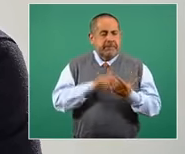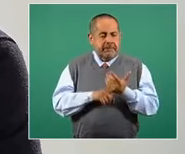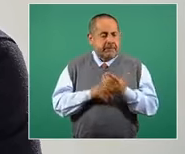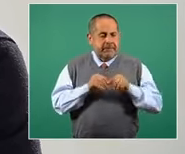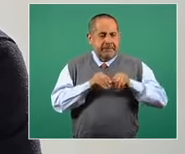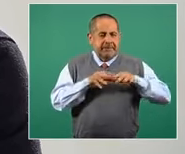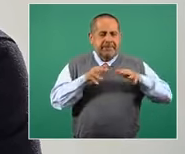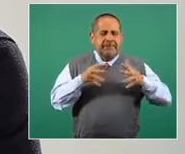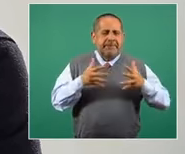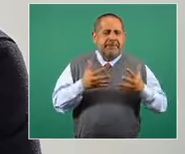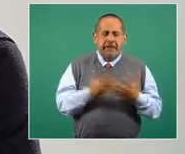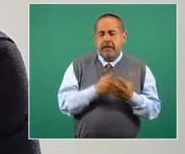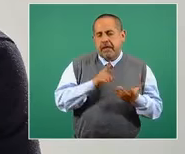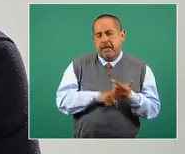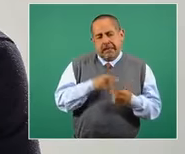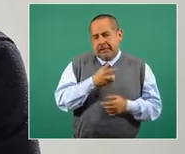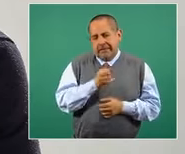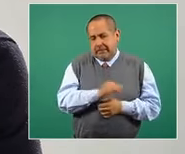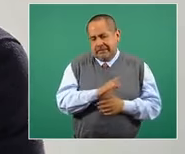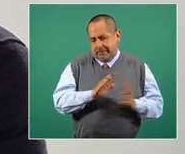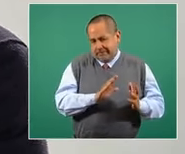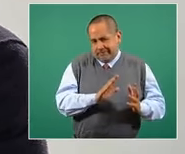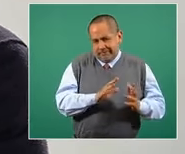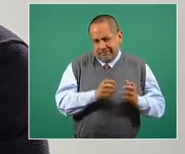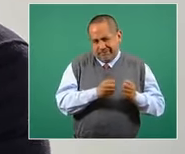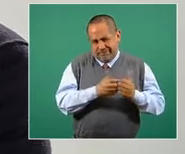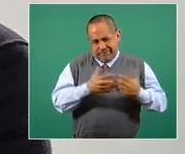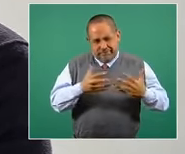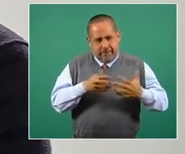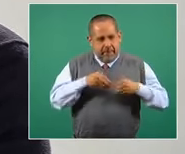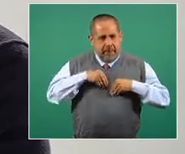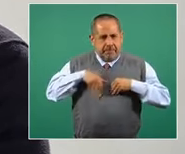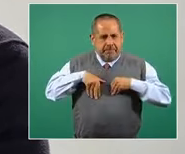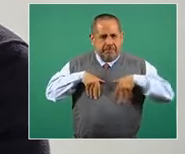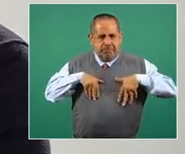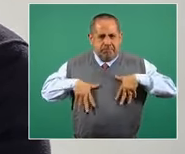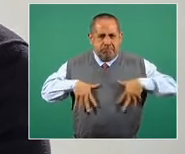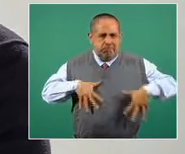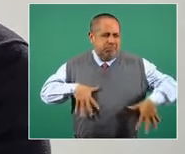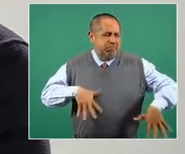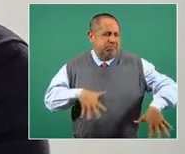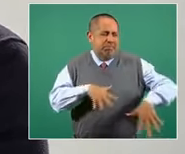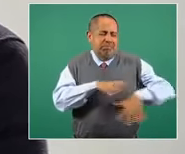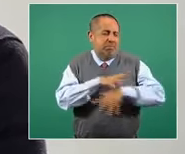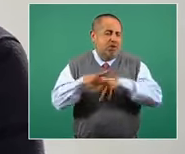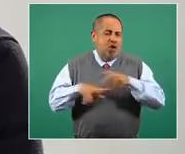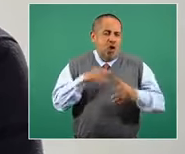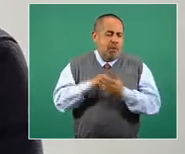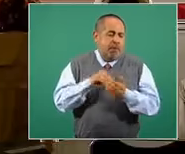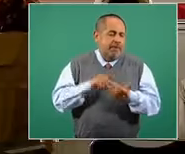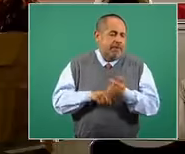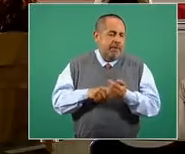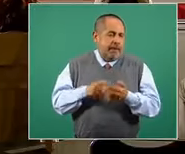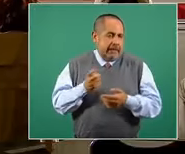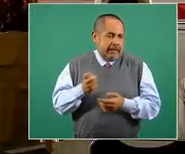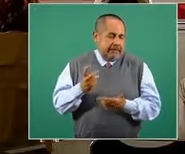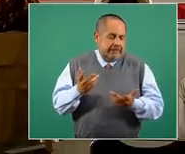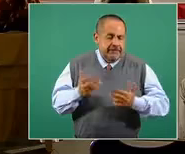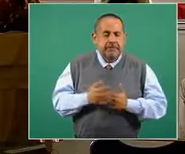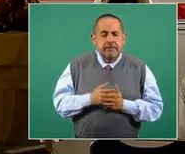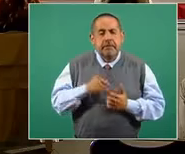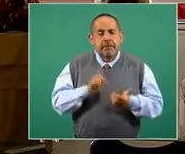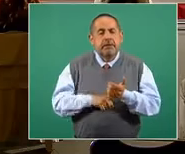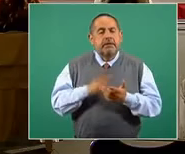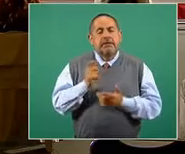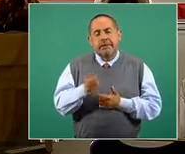los material genético correspondiente ya a los órganos, a las células en este caso de las personas, en donde se